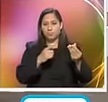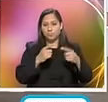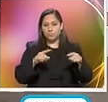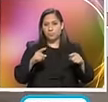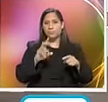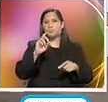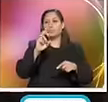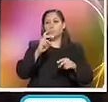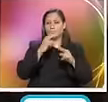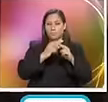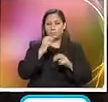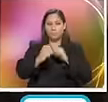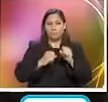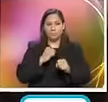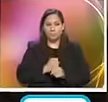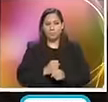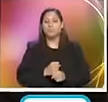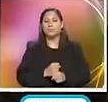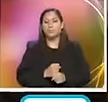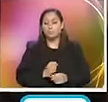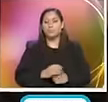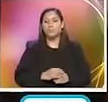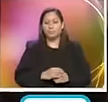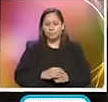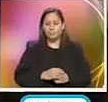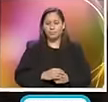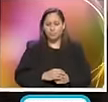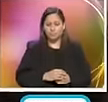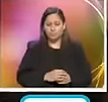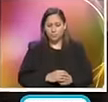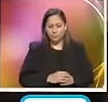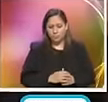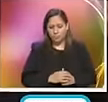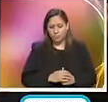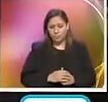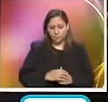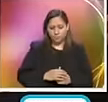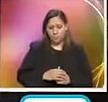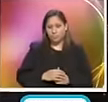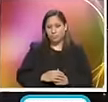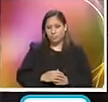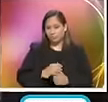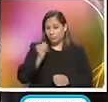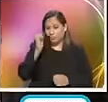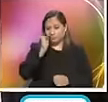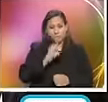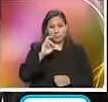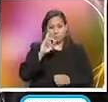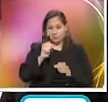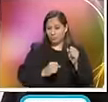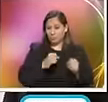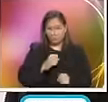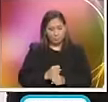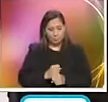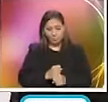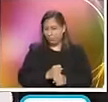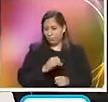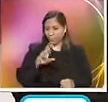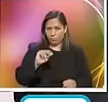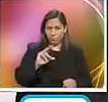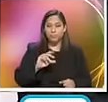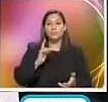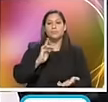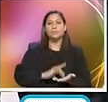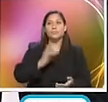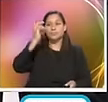importantes de 30 años de trayectoria. 30 años, sí. Bueno, no se cumplen todos los días, Paulita. Por supuesto que no. Y